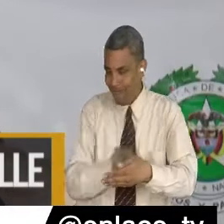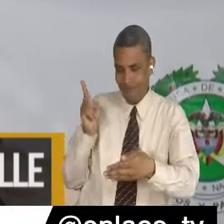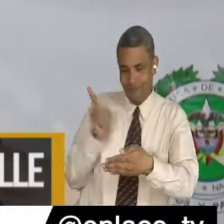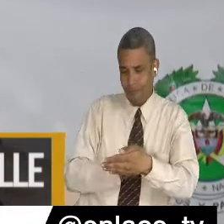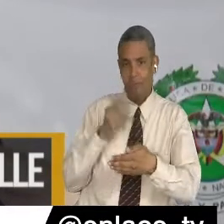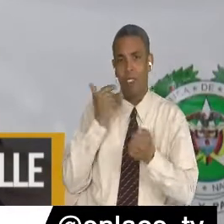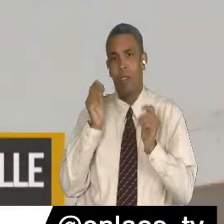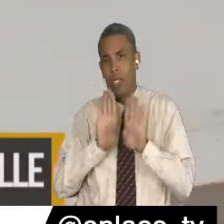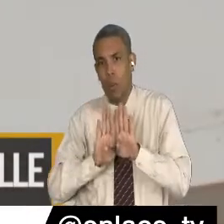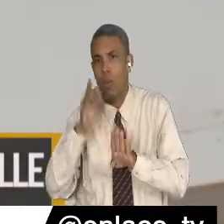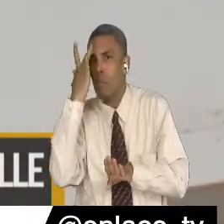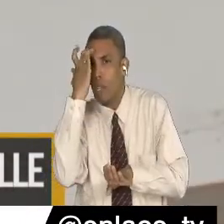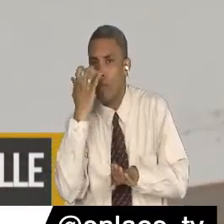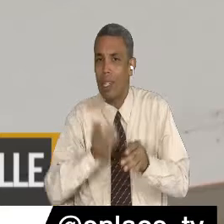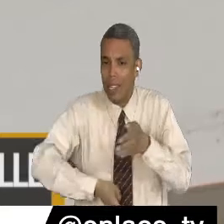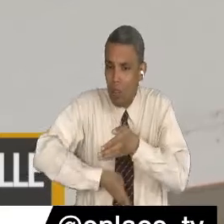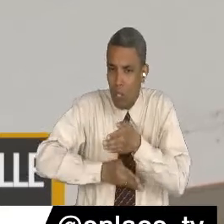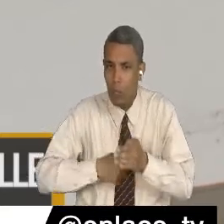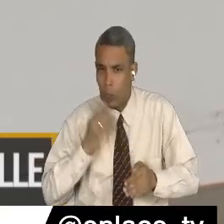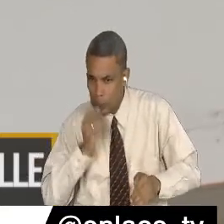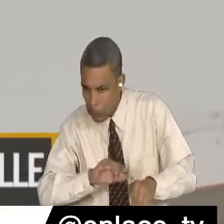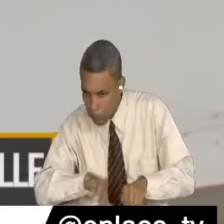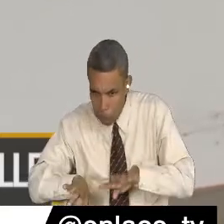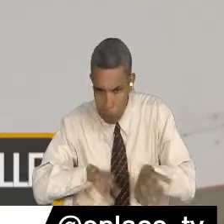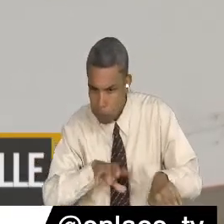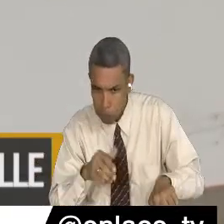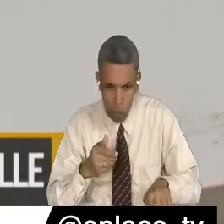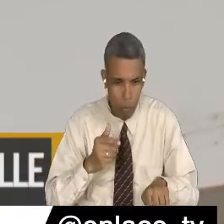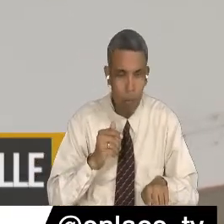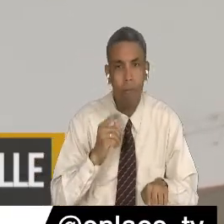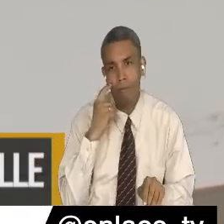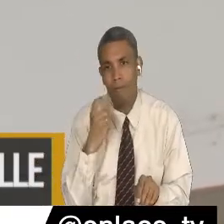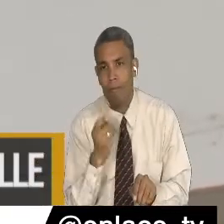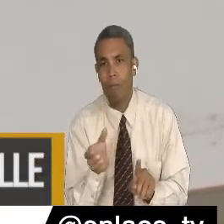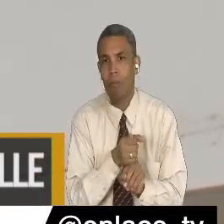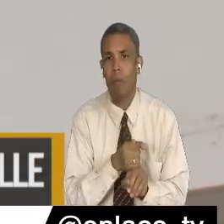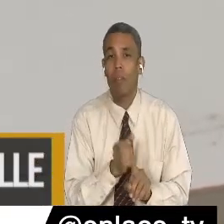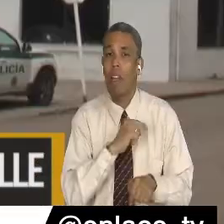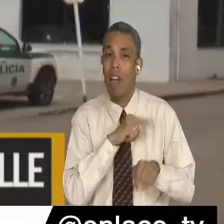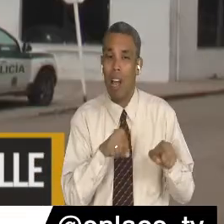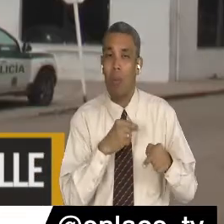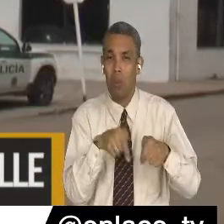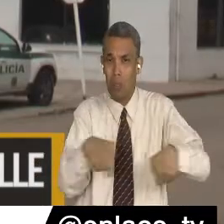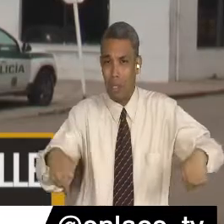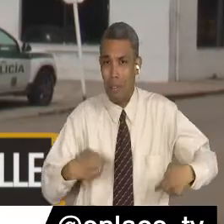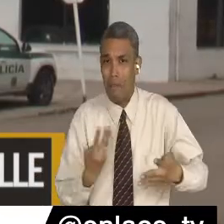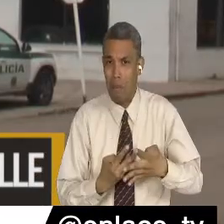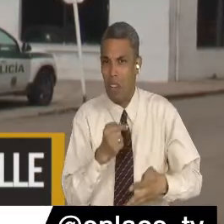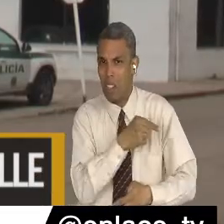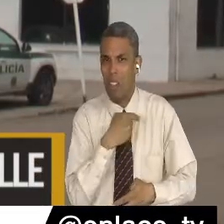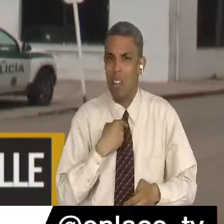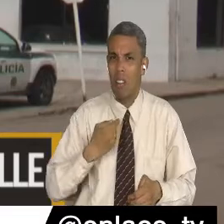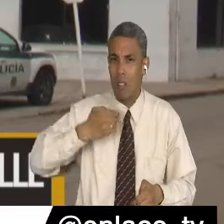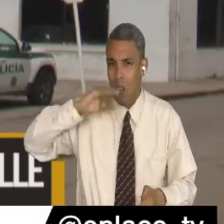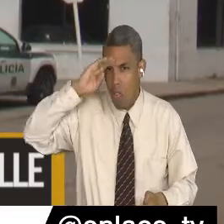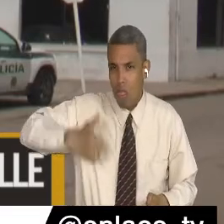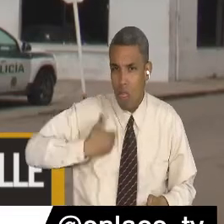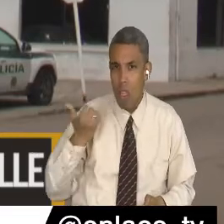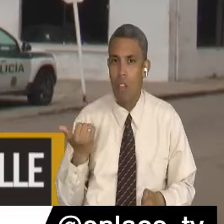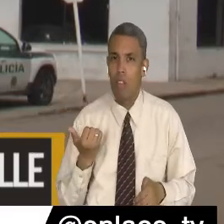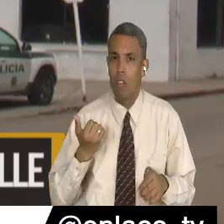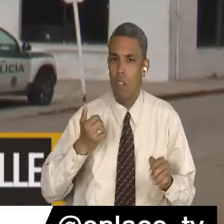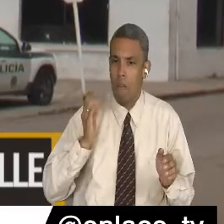en registros. En las celdas que están en la estación del muelle hay detenidos por delitos como el homicidio, abusadores, feminicidios